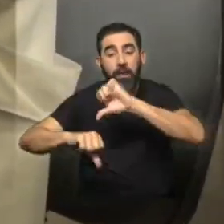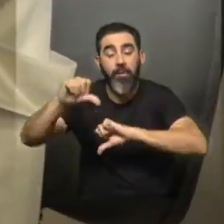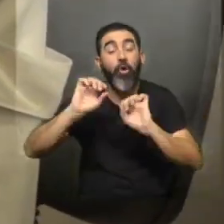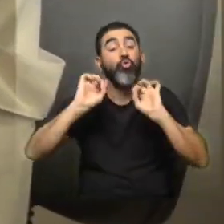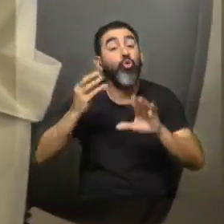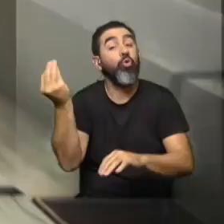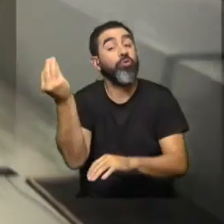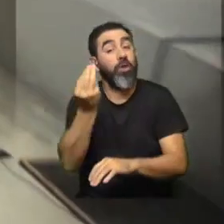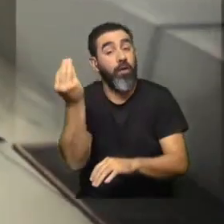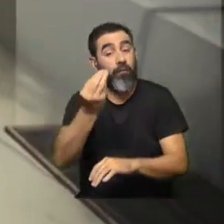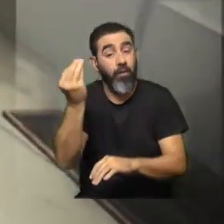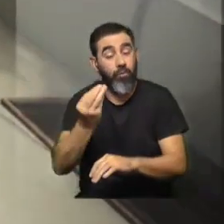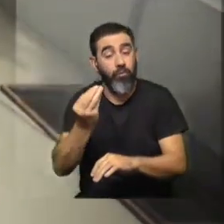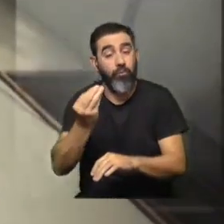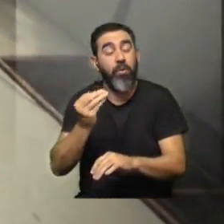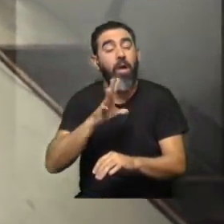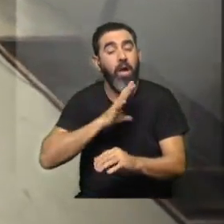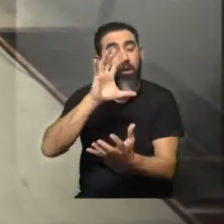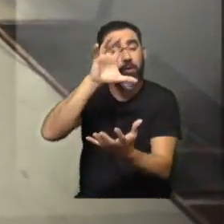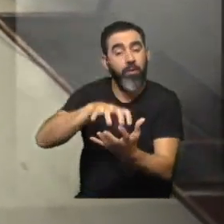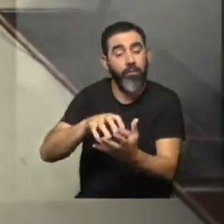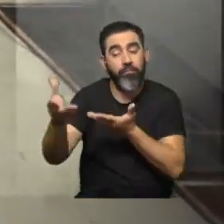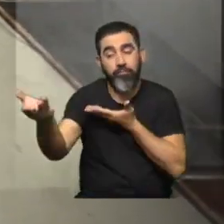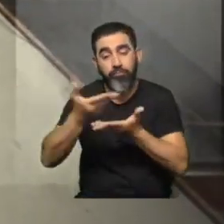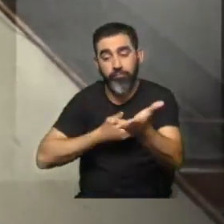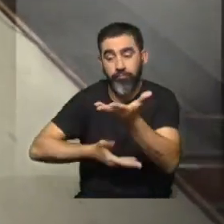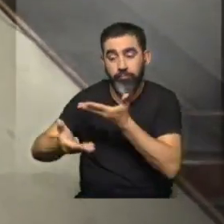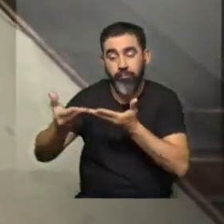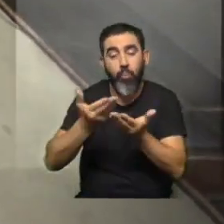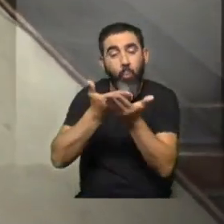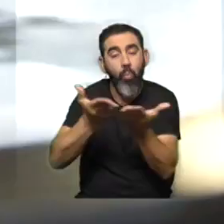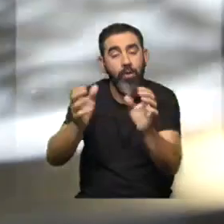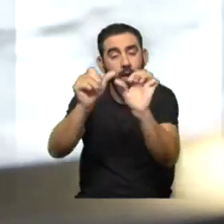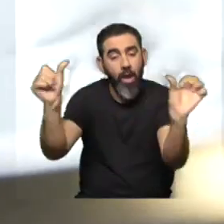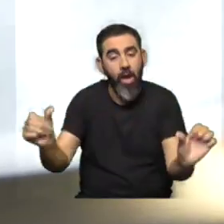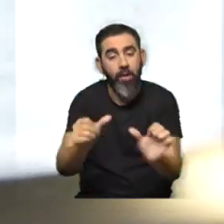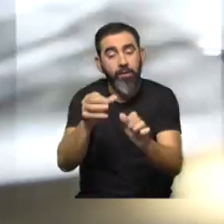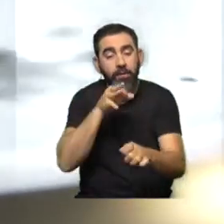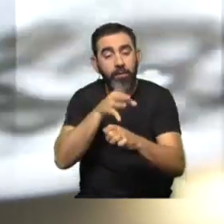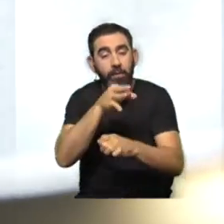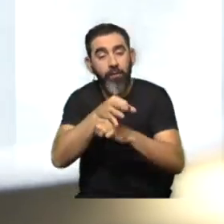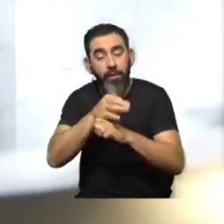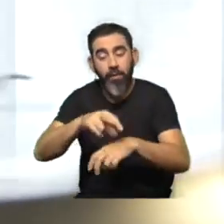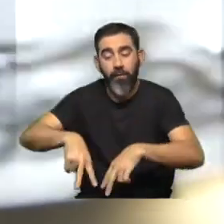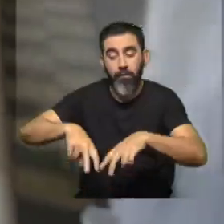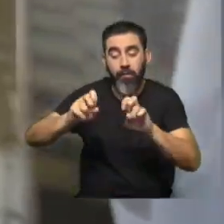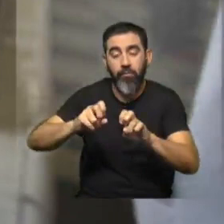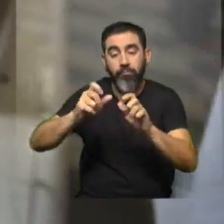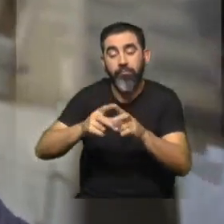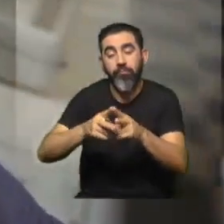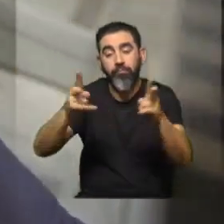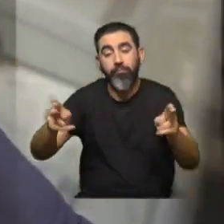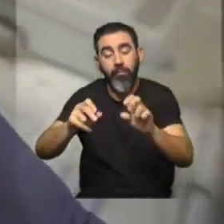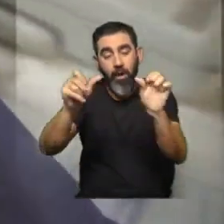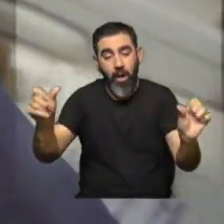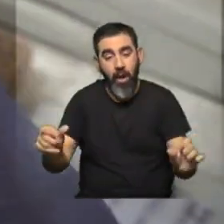el sábado, contará con stands interactivos que muestran parte de las actividades de enseñanza, investigación y extensión que